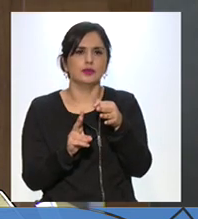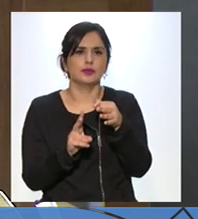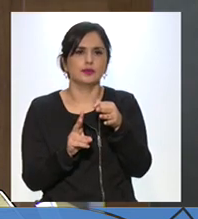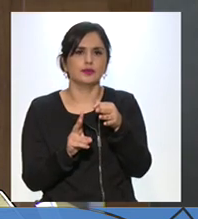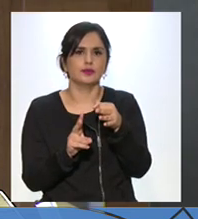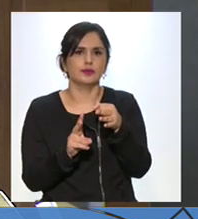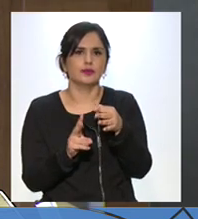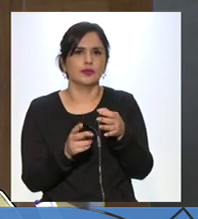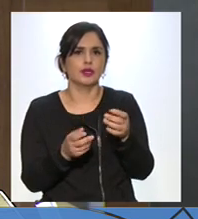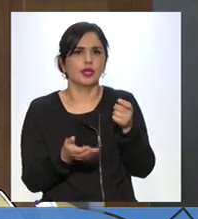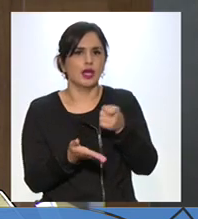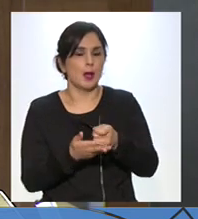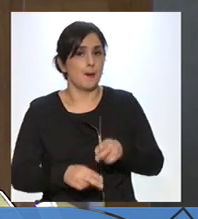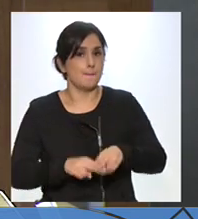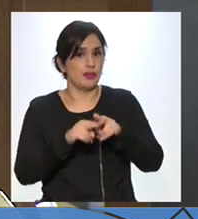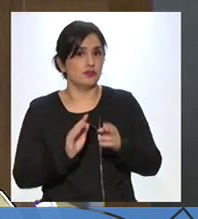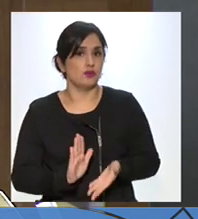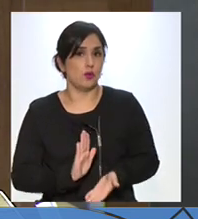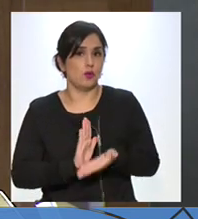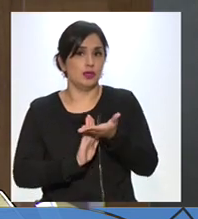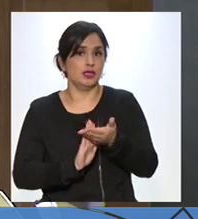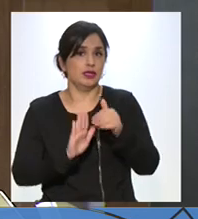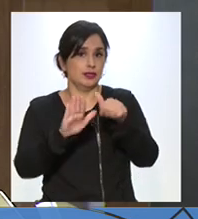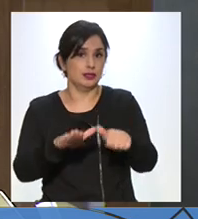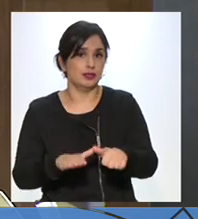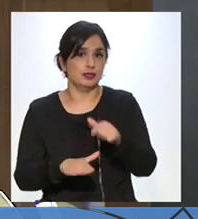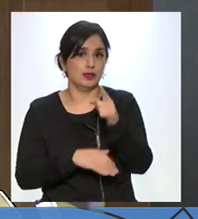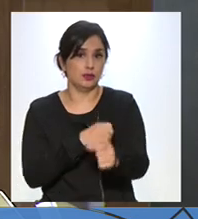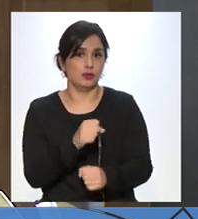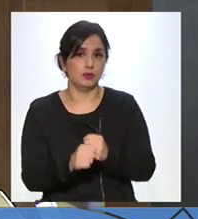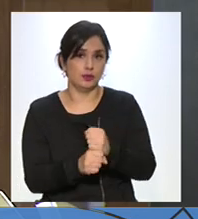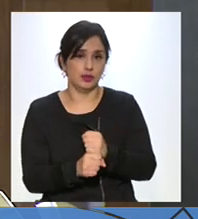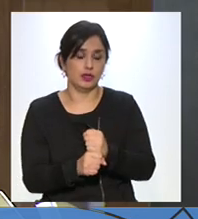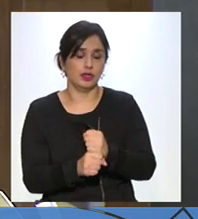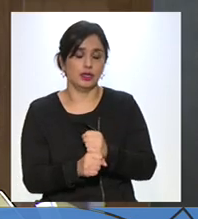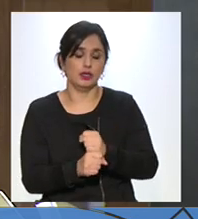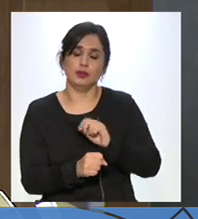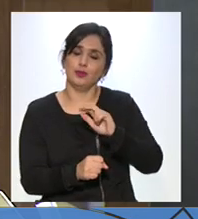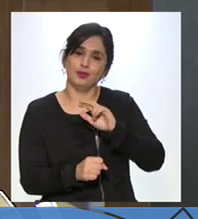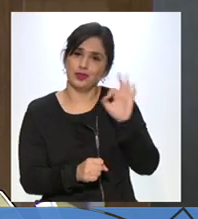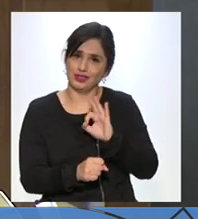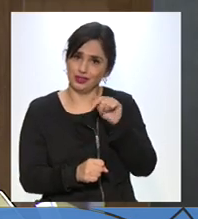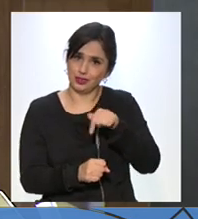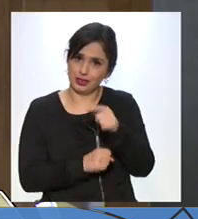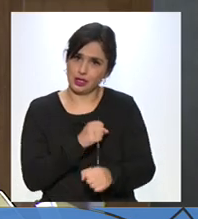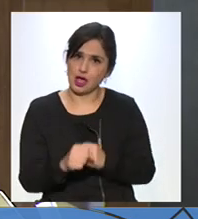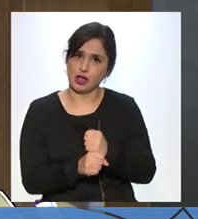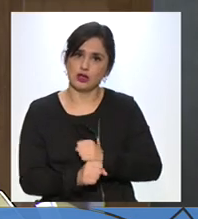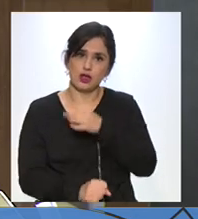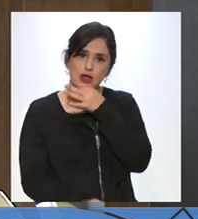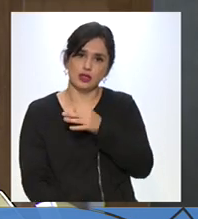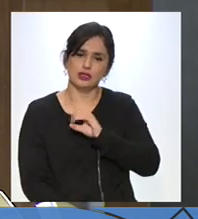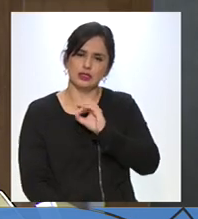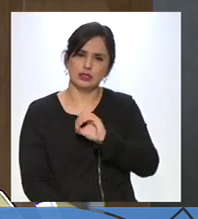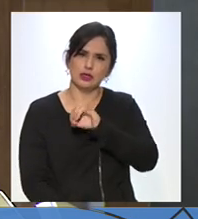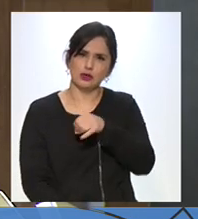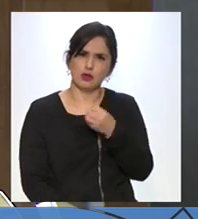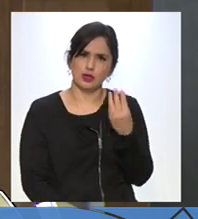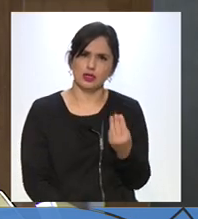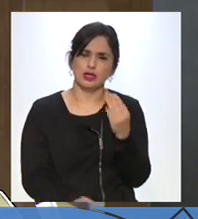cual, la inversión va a subir un 16% este año por un problema de base. Hablan de 0,3 a